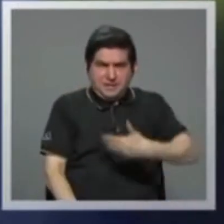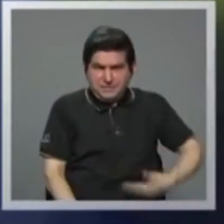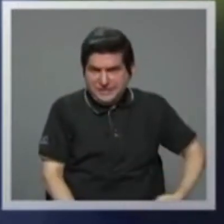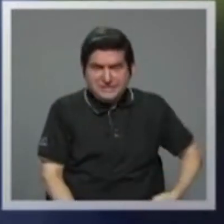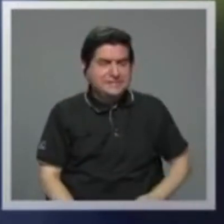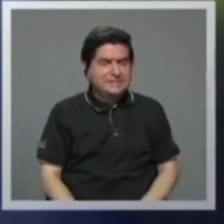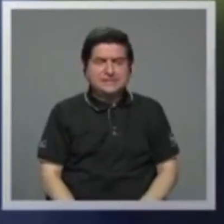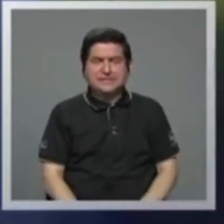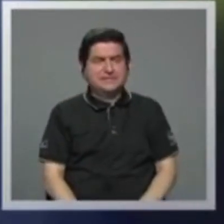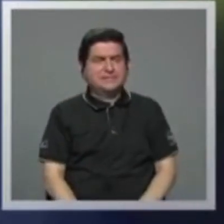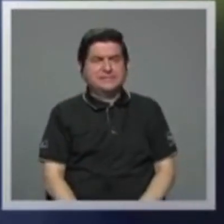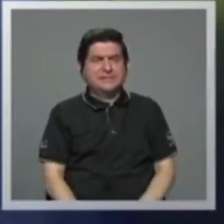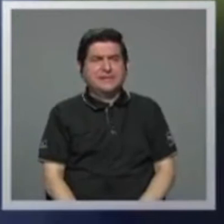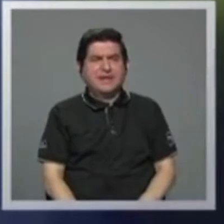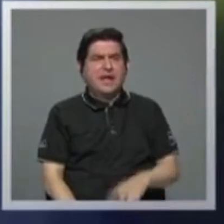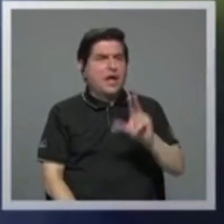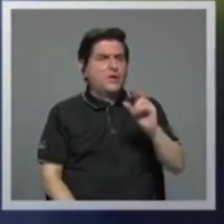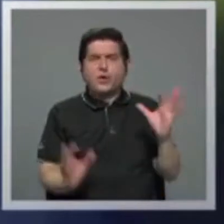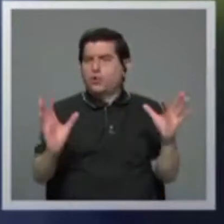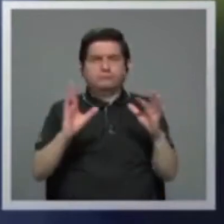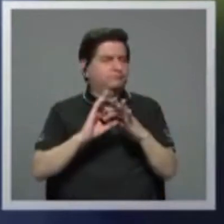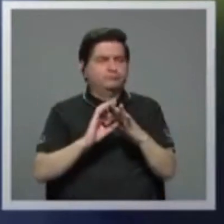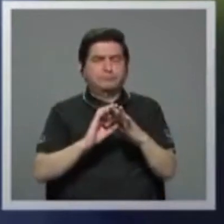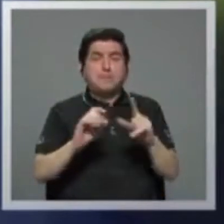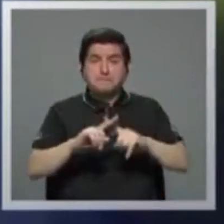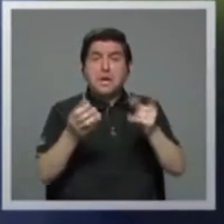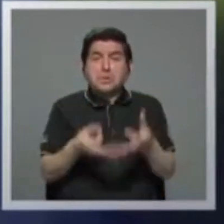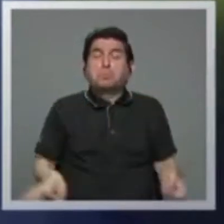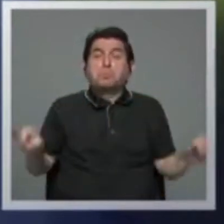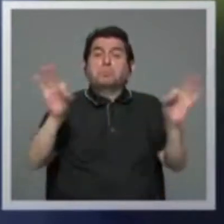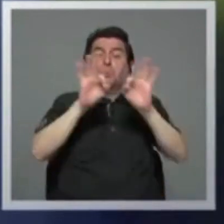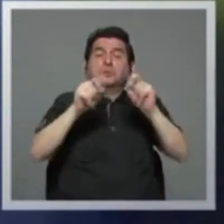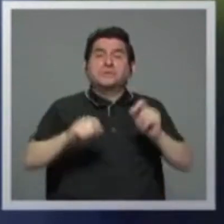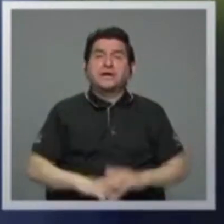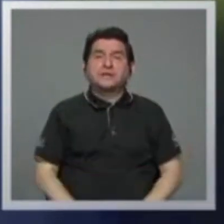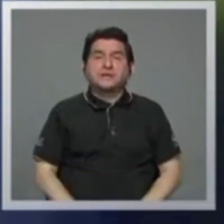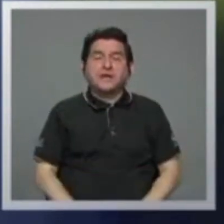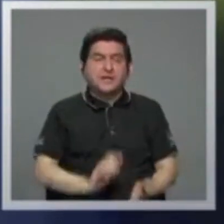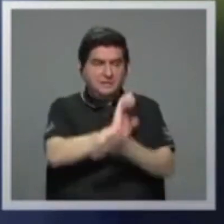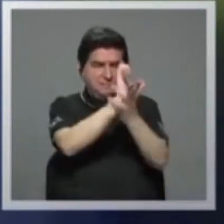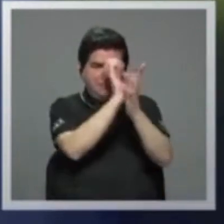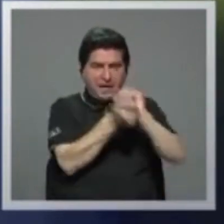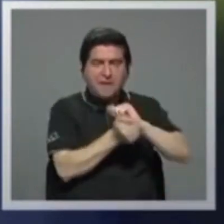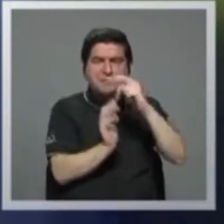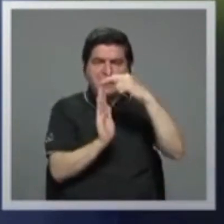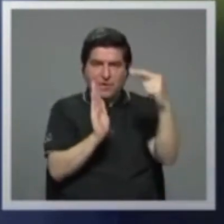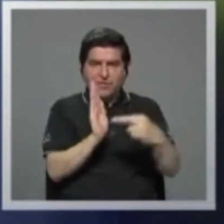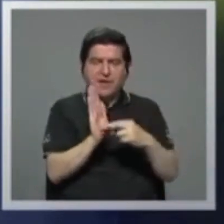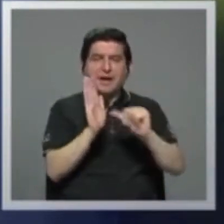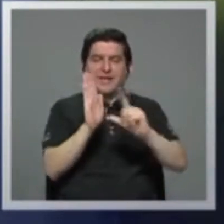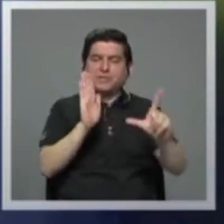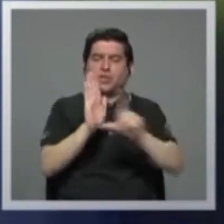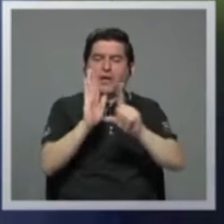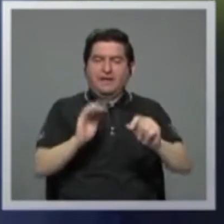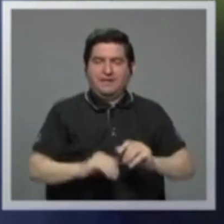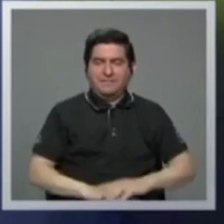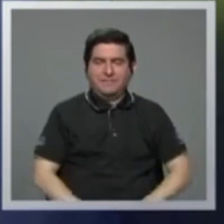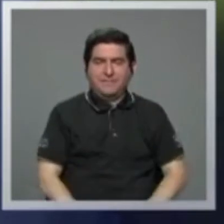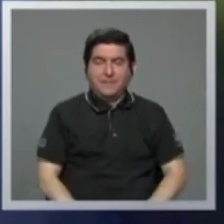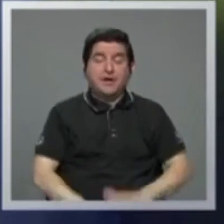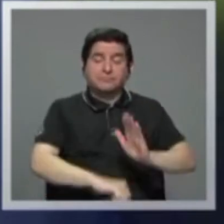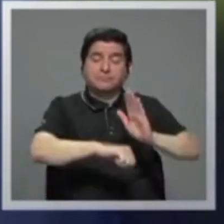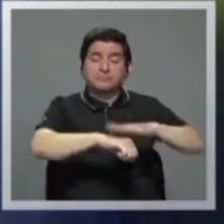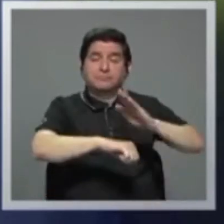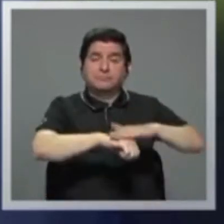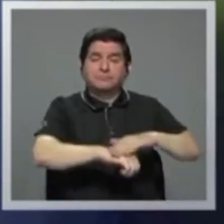tuvo ninguna vinculación, pero que fue fundamental, fue la reforma al reglamento de la Asamblea Legislativa, que ha